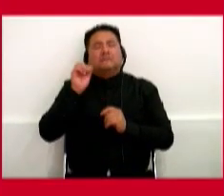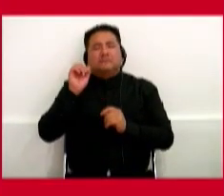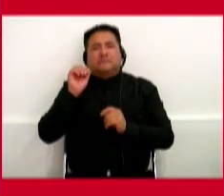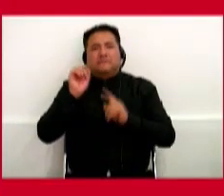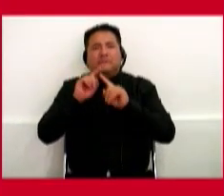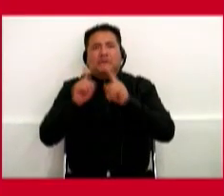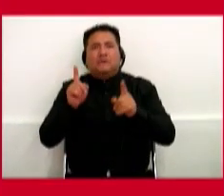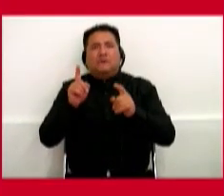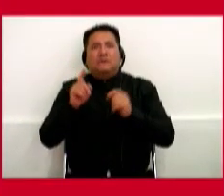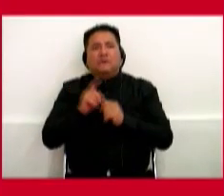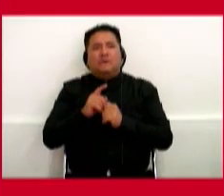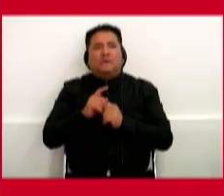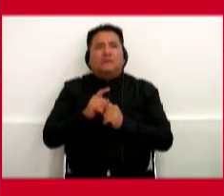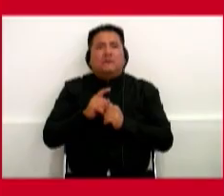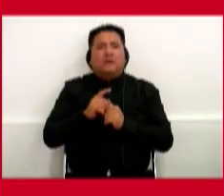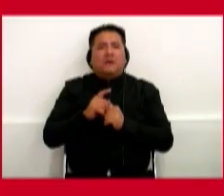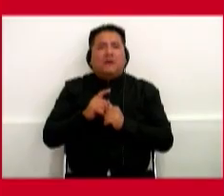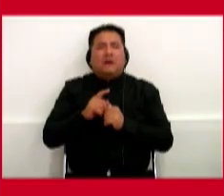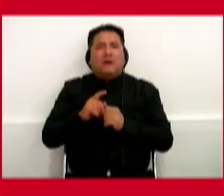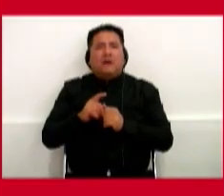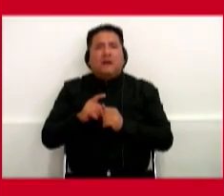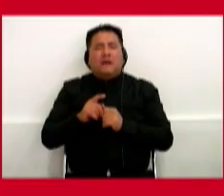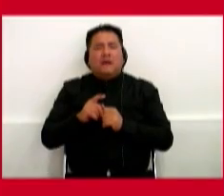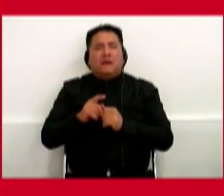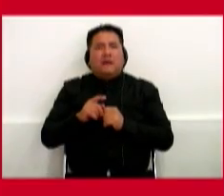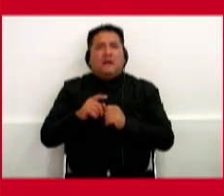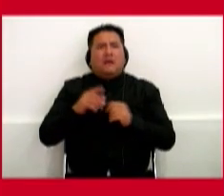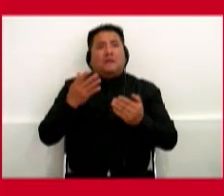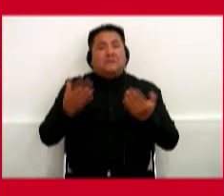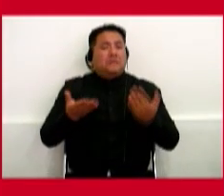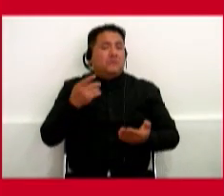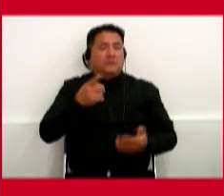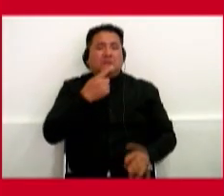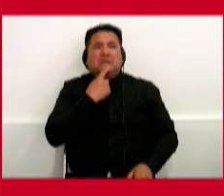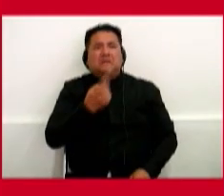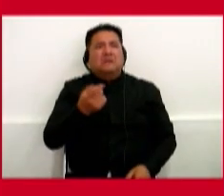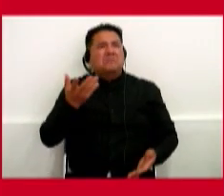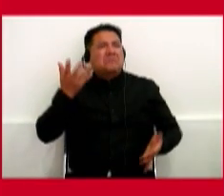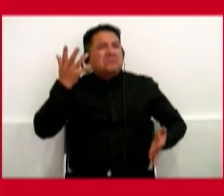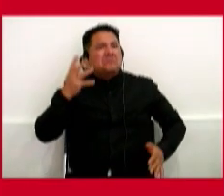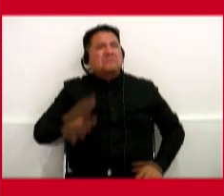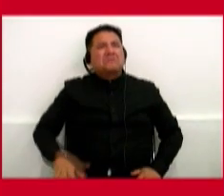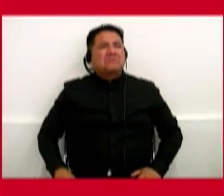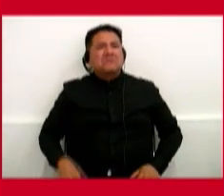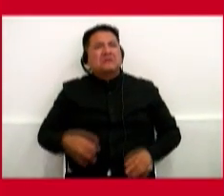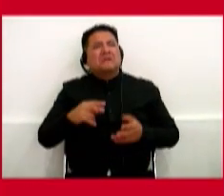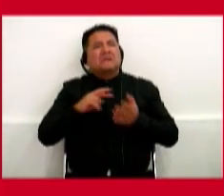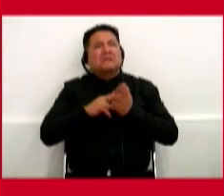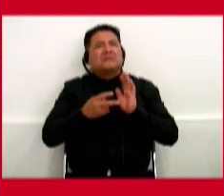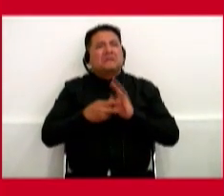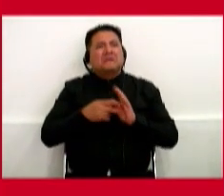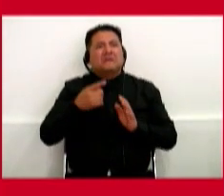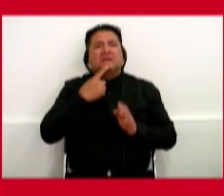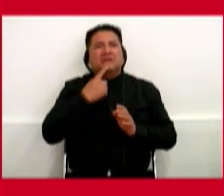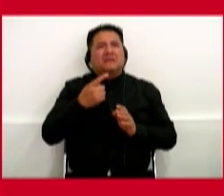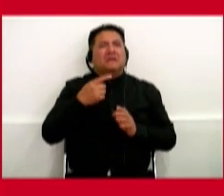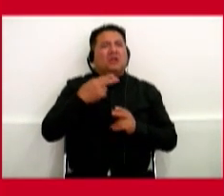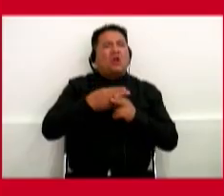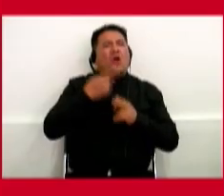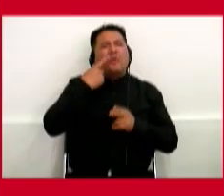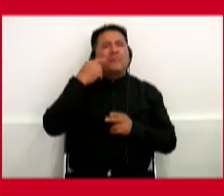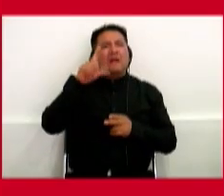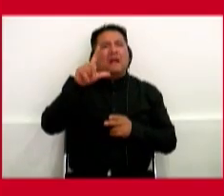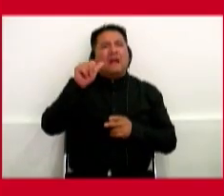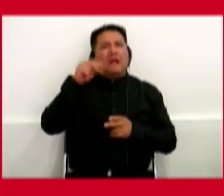a nivel general. Ahora ustedes pueden decir, bueno, ¿qué tiene que ver esto con Lane? Como pueden haber visto, hemos hablado